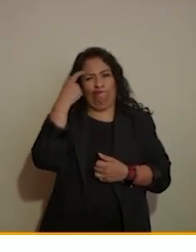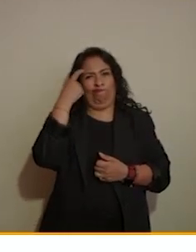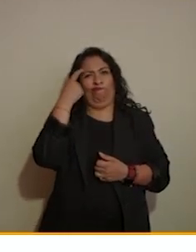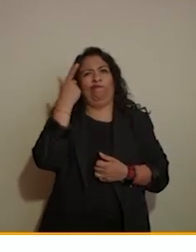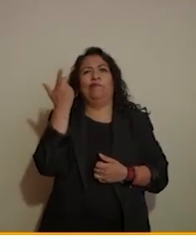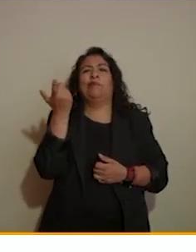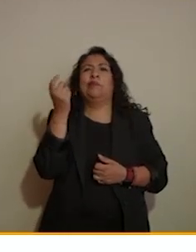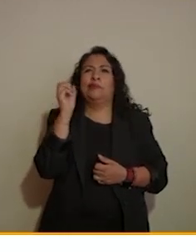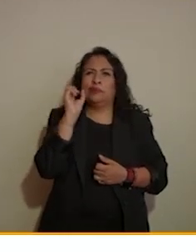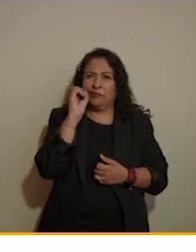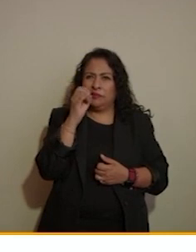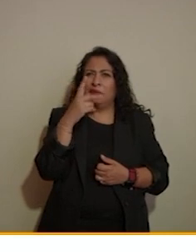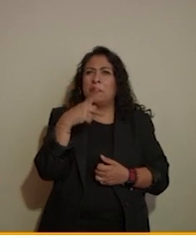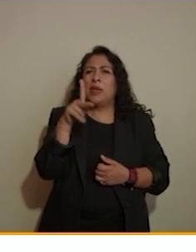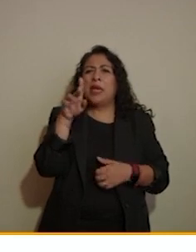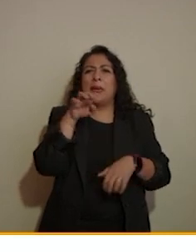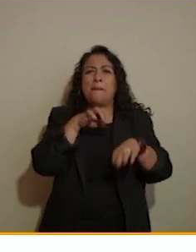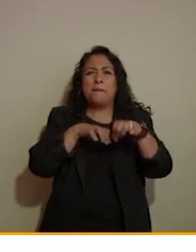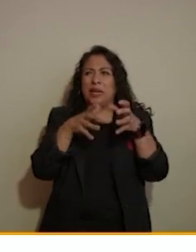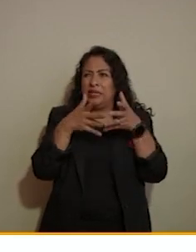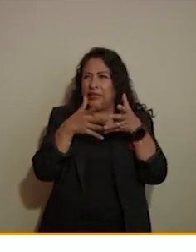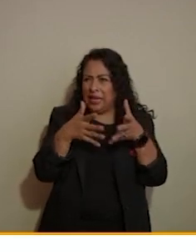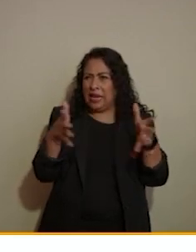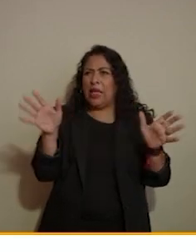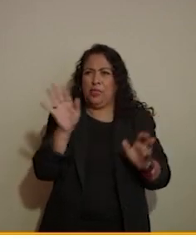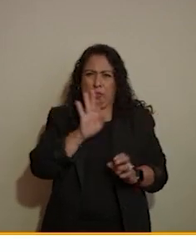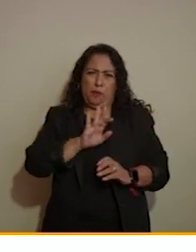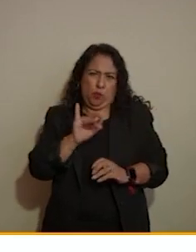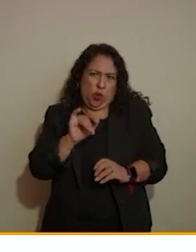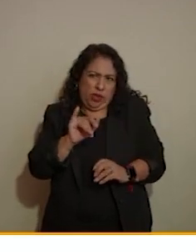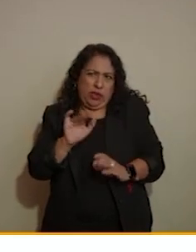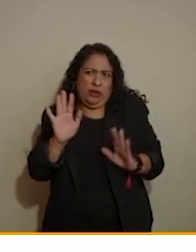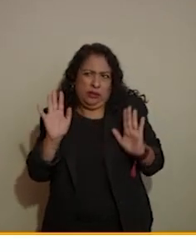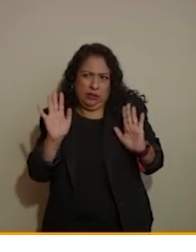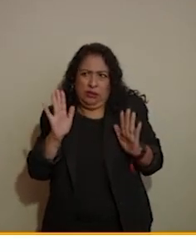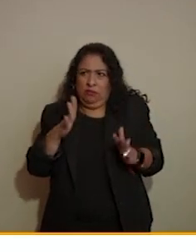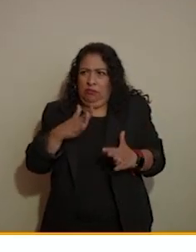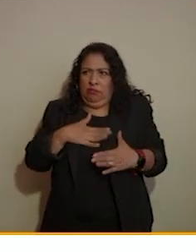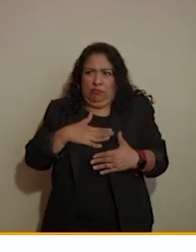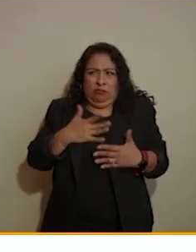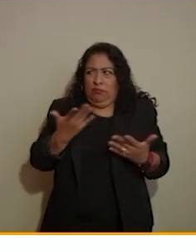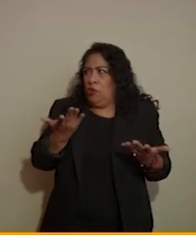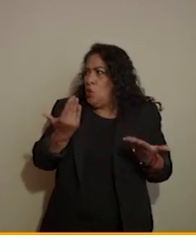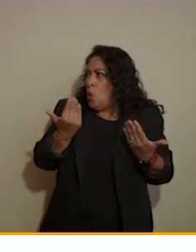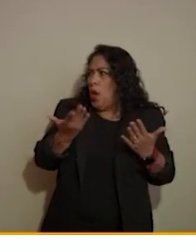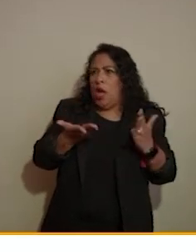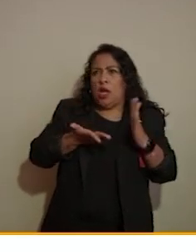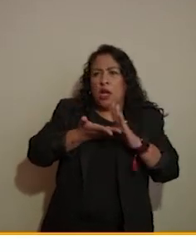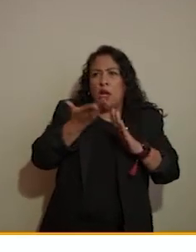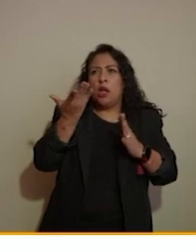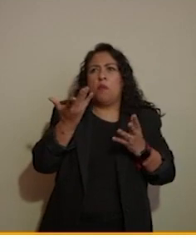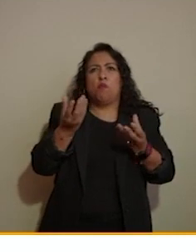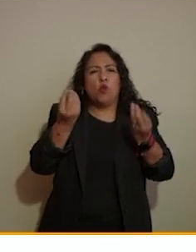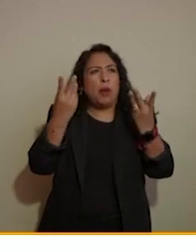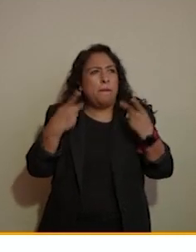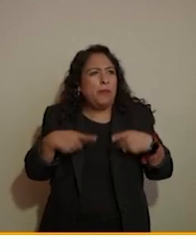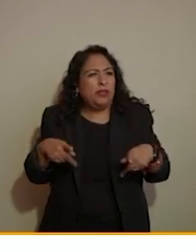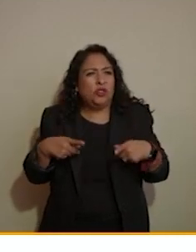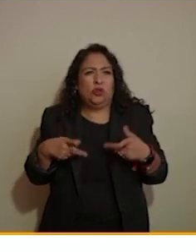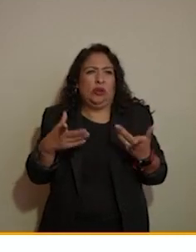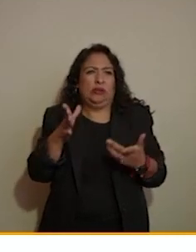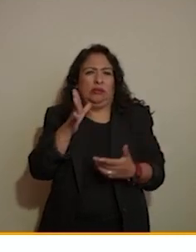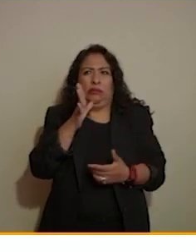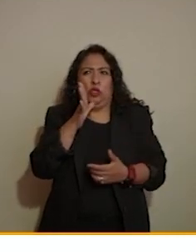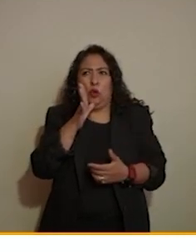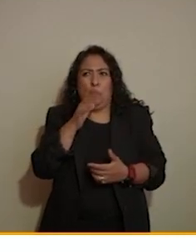ok, pero una empresa muy grande sí lo puede hacer, nosotros no tenemos la infraestructura, los recursos para